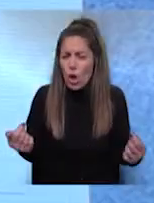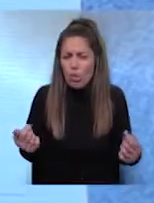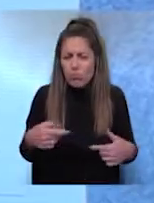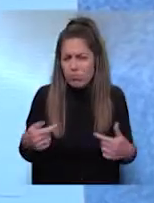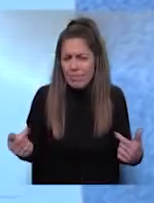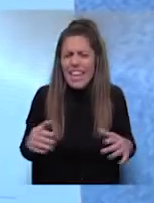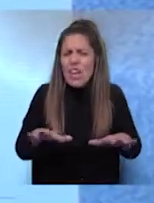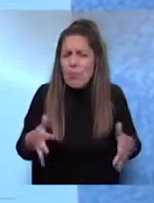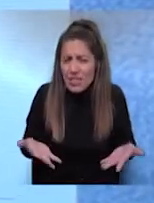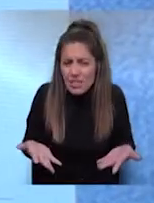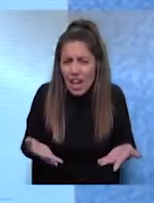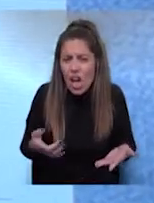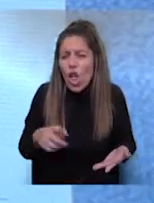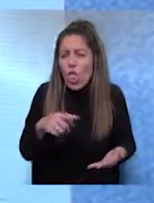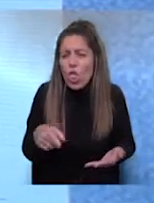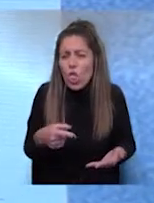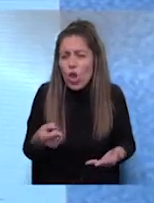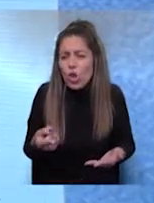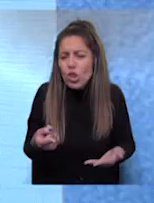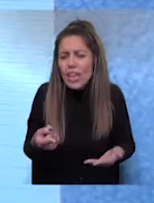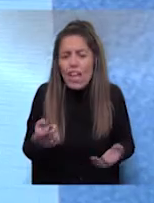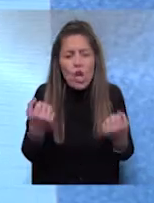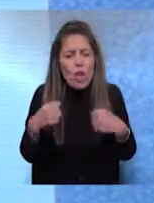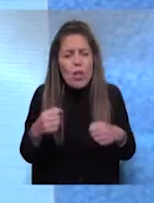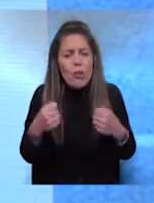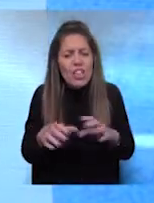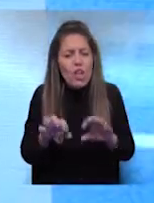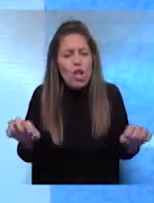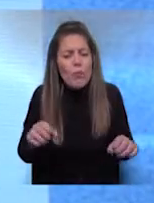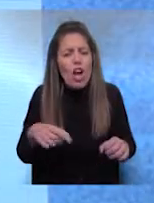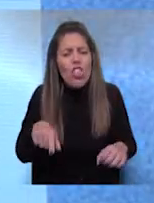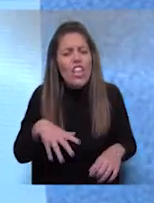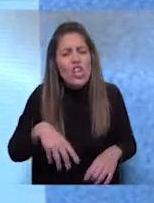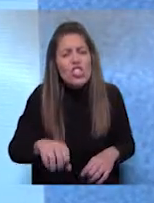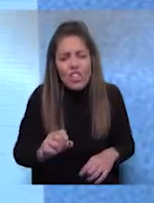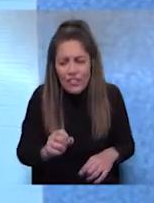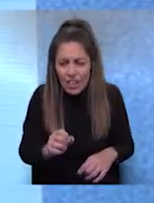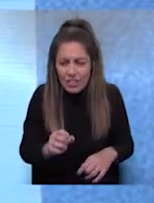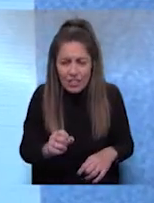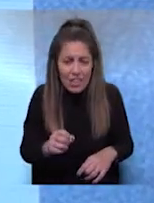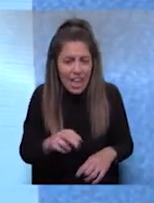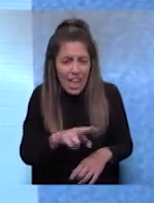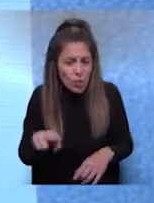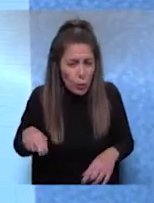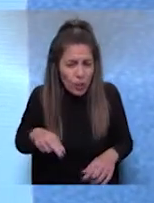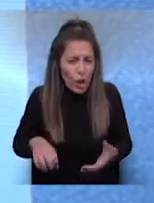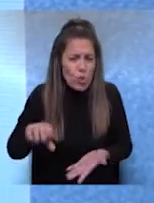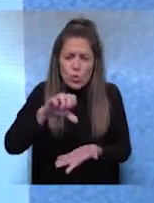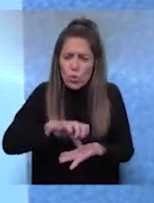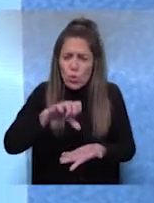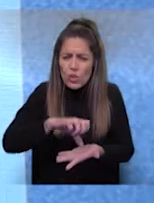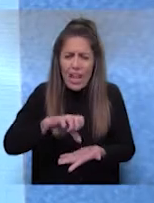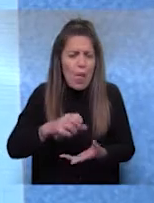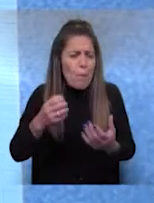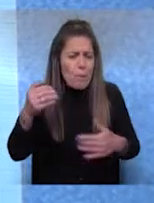otro. ¿Qué pasa? ¿Dónde entrenan los deportistas olímpicos? Tremendo. ¿Qué pasa? No. Sí, es un río en una ciudad de millones y millones